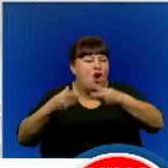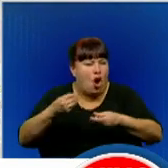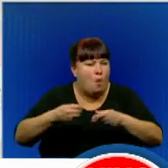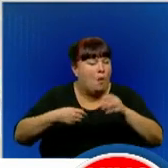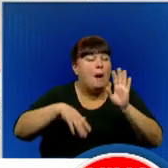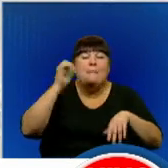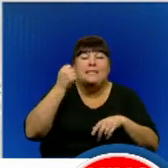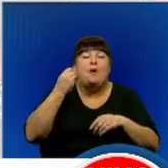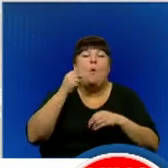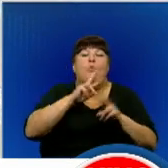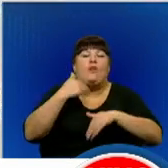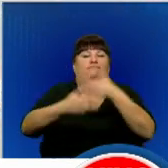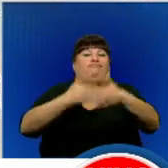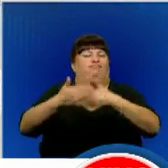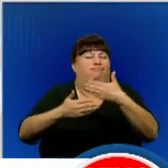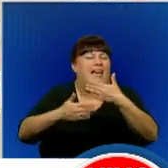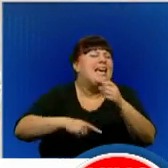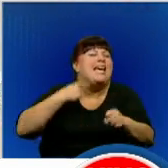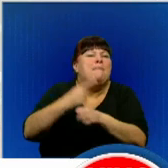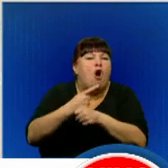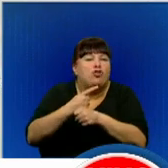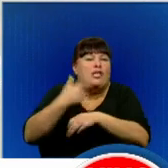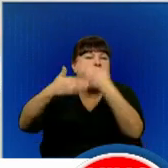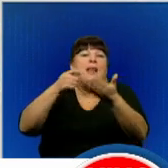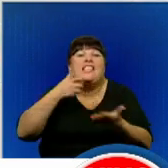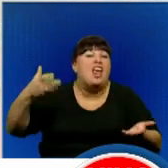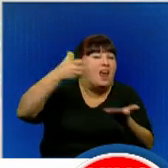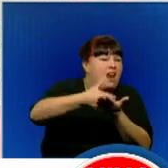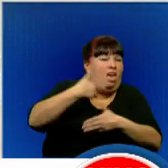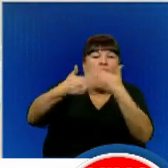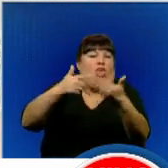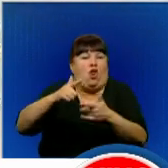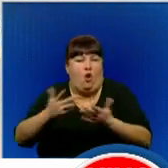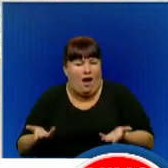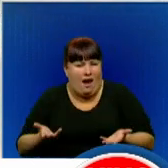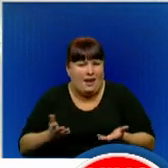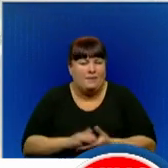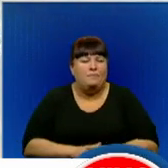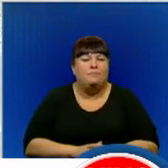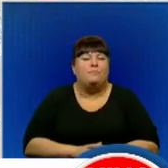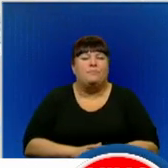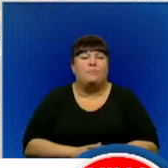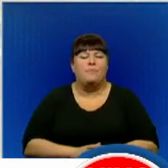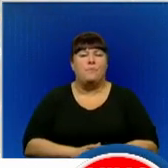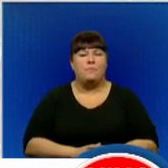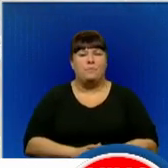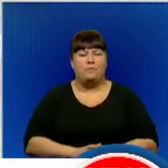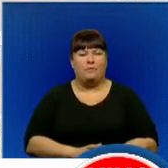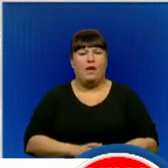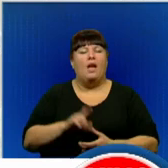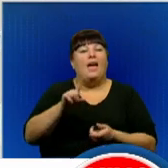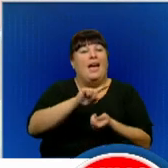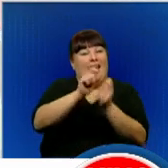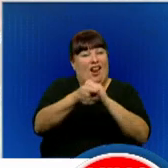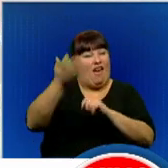fundamentalmente el crecimiento y es imposible crecer sin inversión y él y él y él la